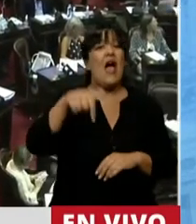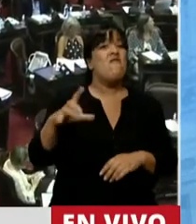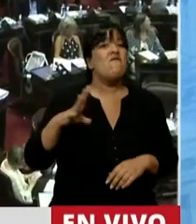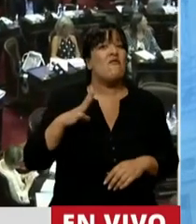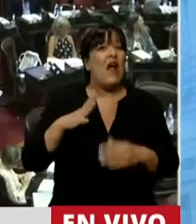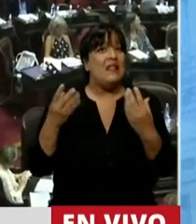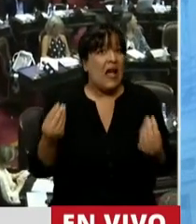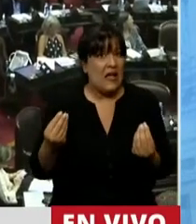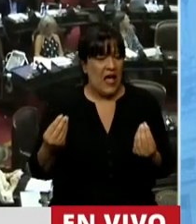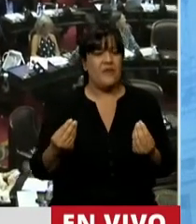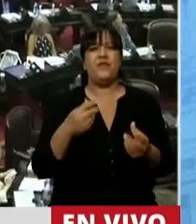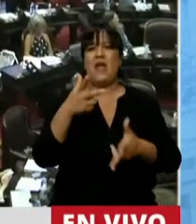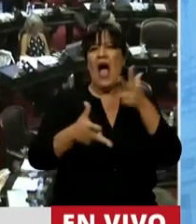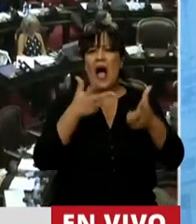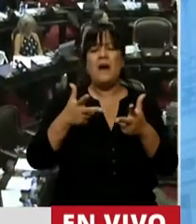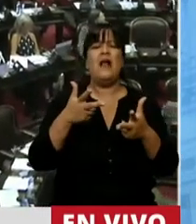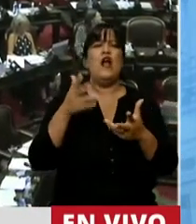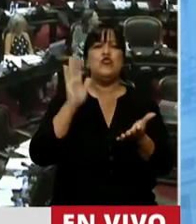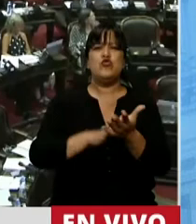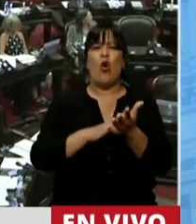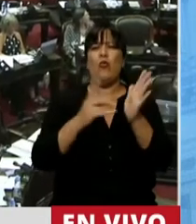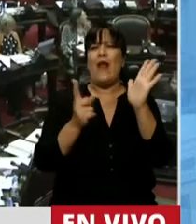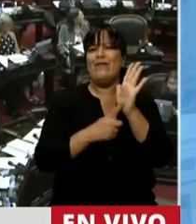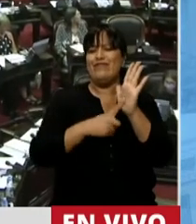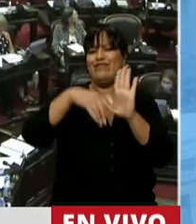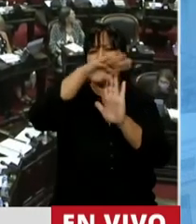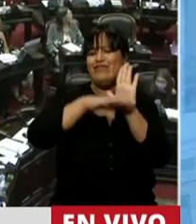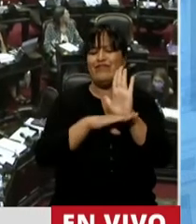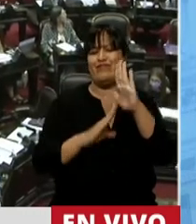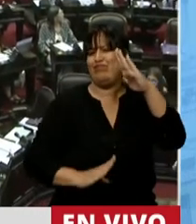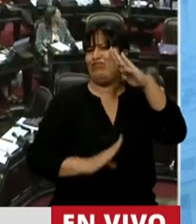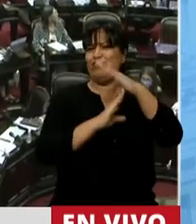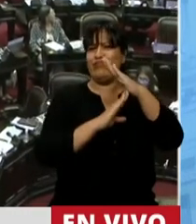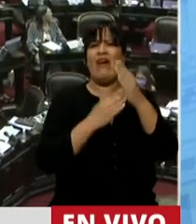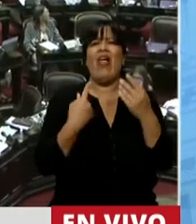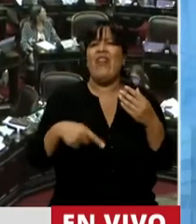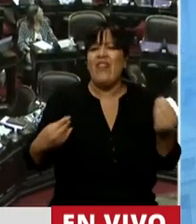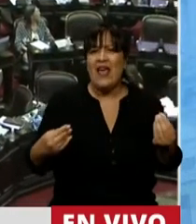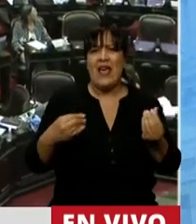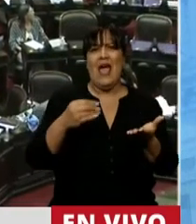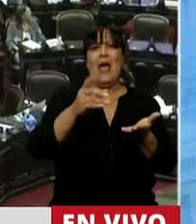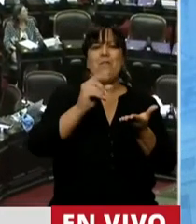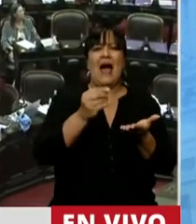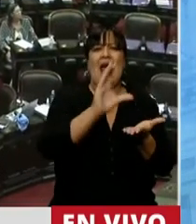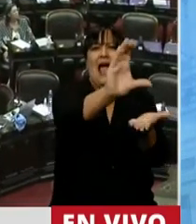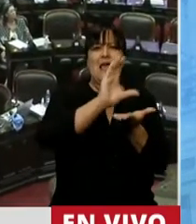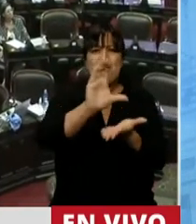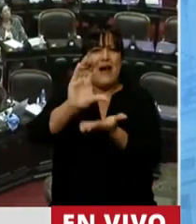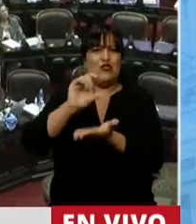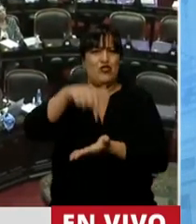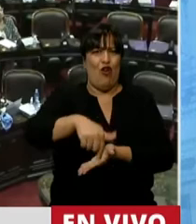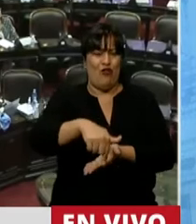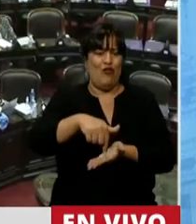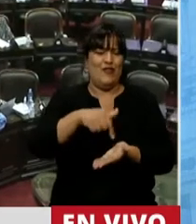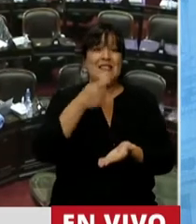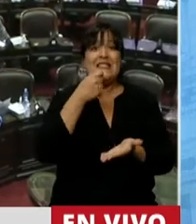faltando abordar el estatuto promotor de las inversiones en la Argentina. Porque si